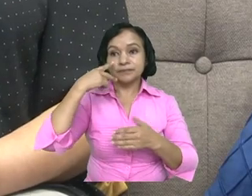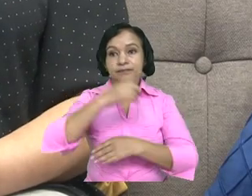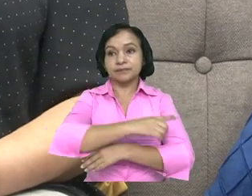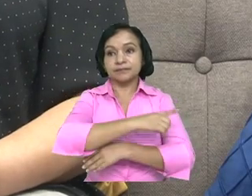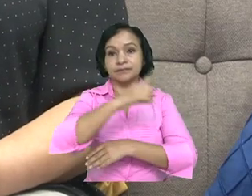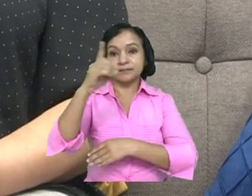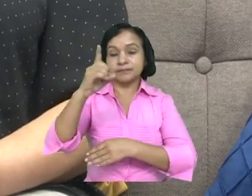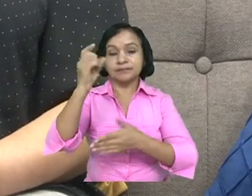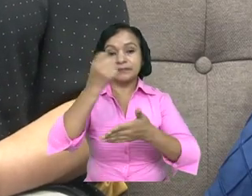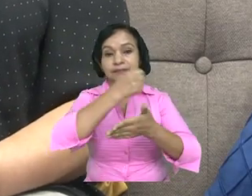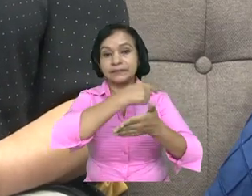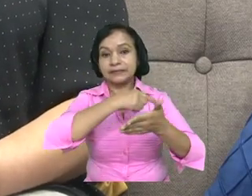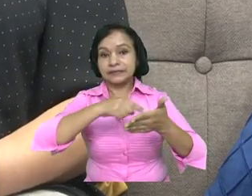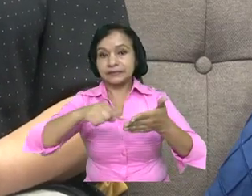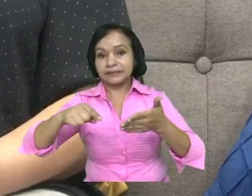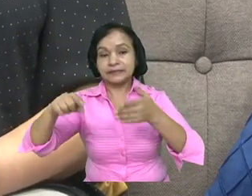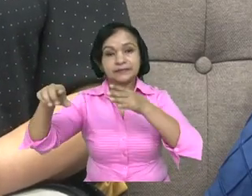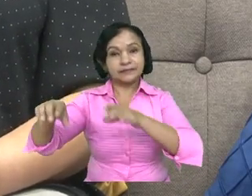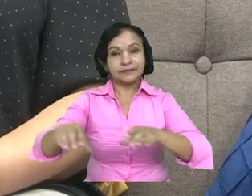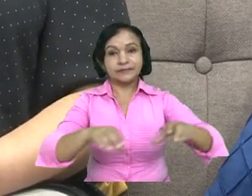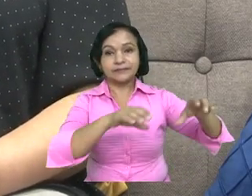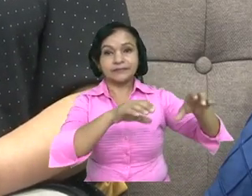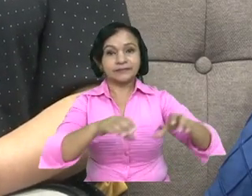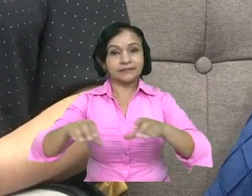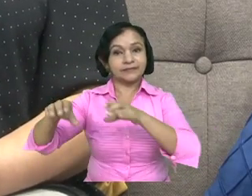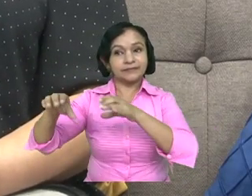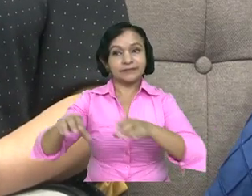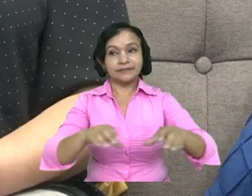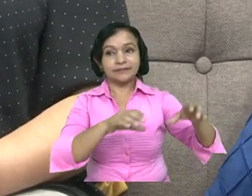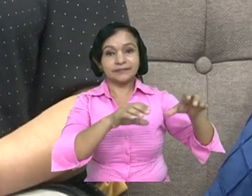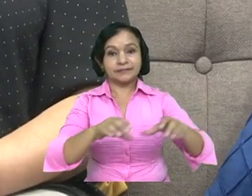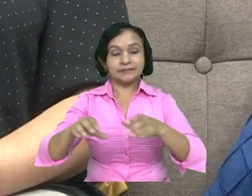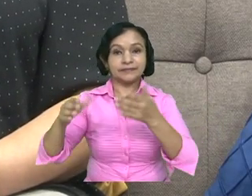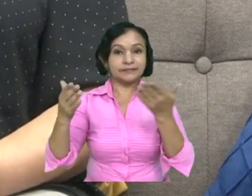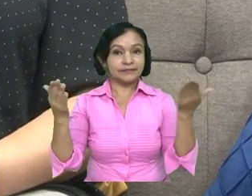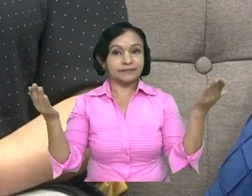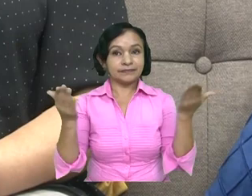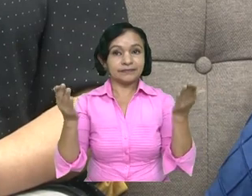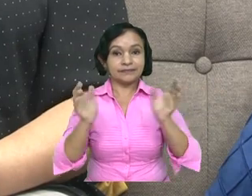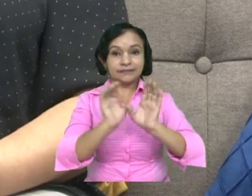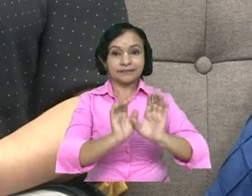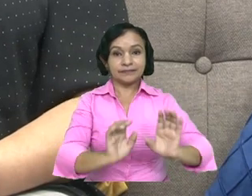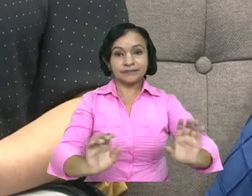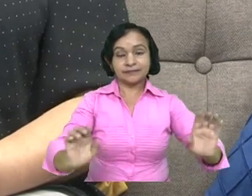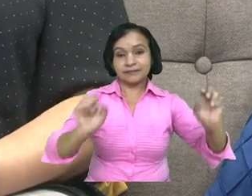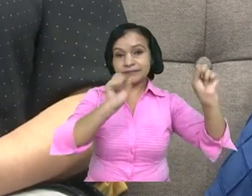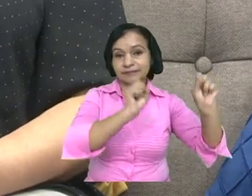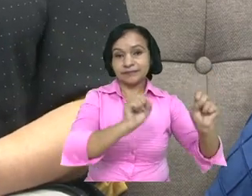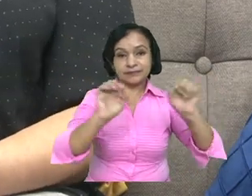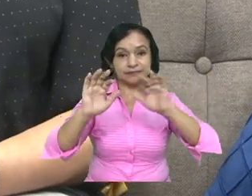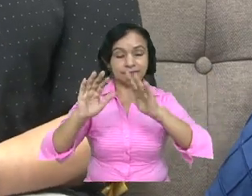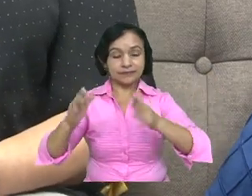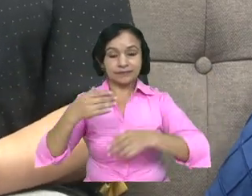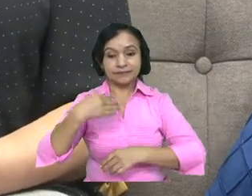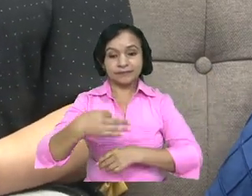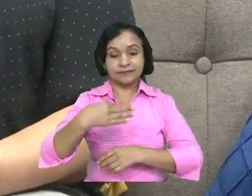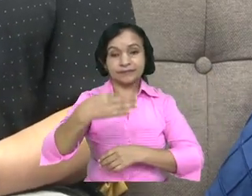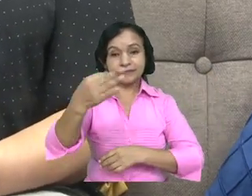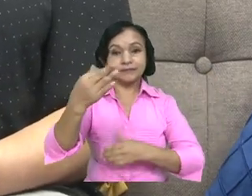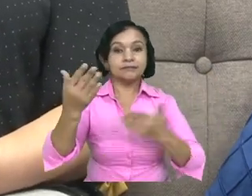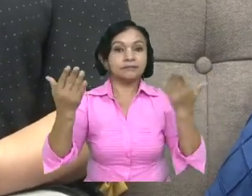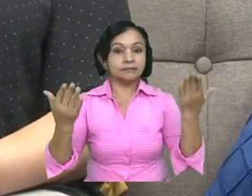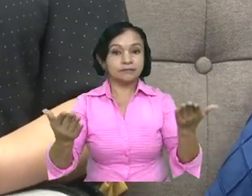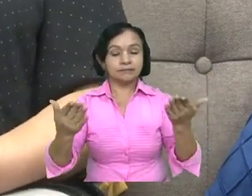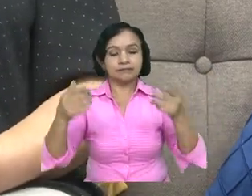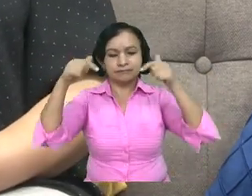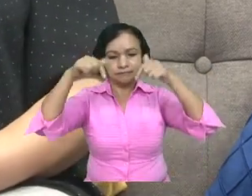tenemos una semana de celebración, ¿verdad?, por esos niños y niñas que no son el futuro, como decían antes,